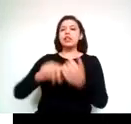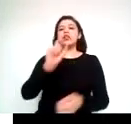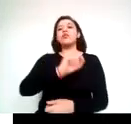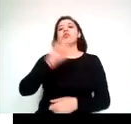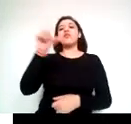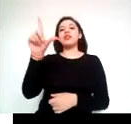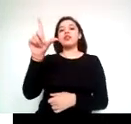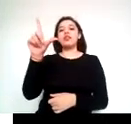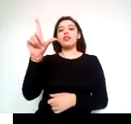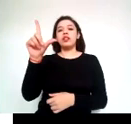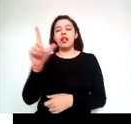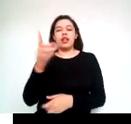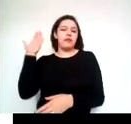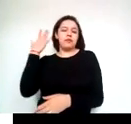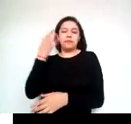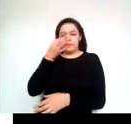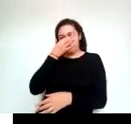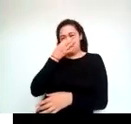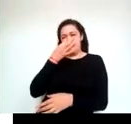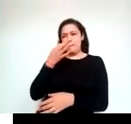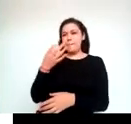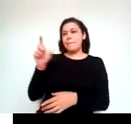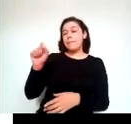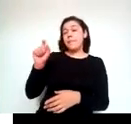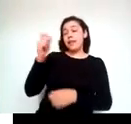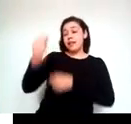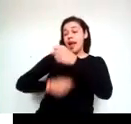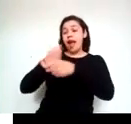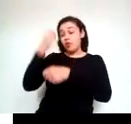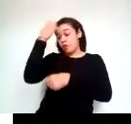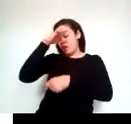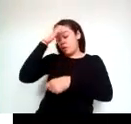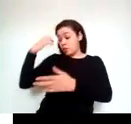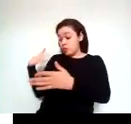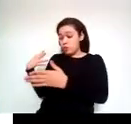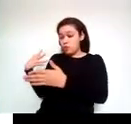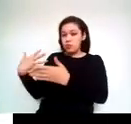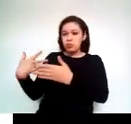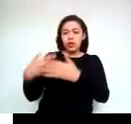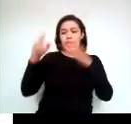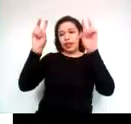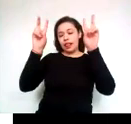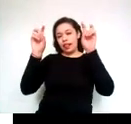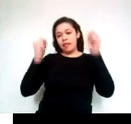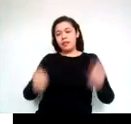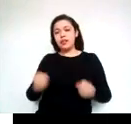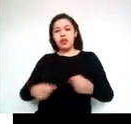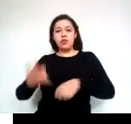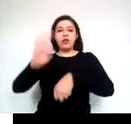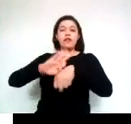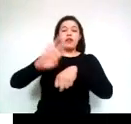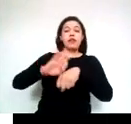un minutito, pues como más de 20 años de experiencia en el sector financiero, de seguros, farmacéutico, de tecnologías de